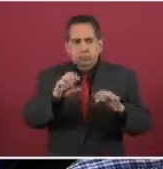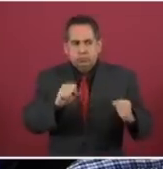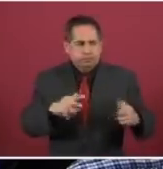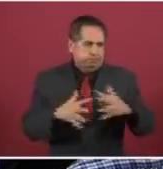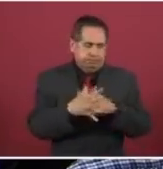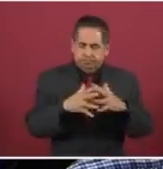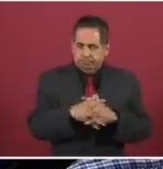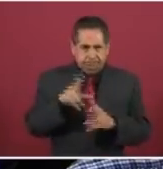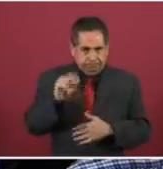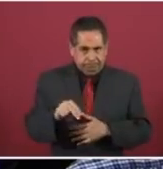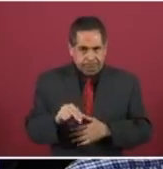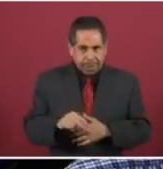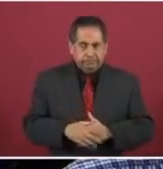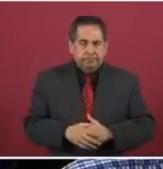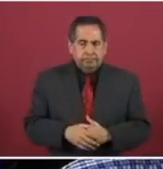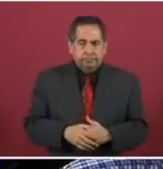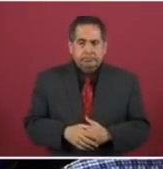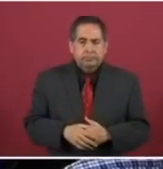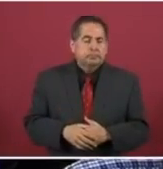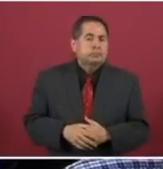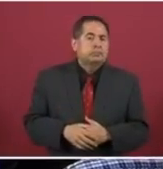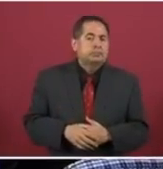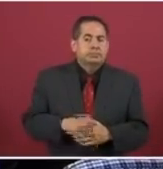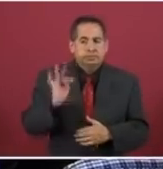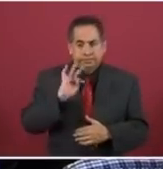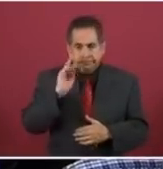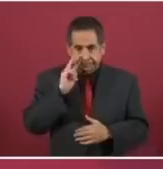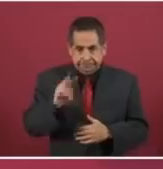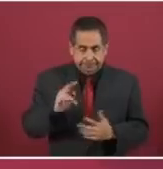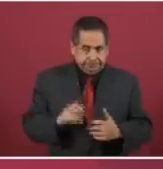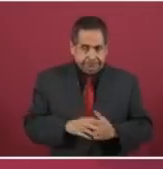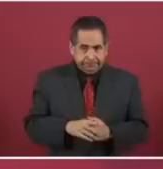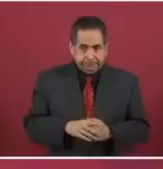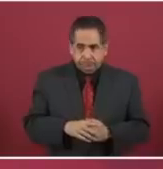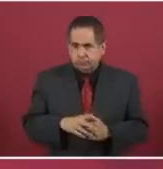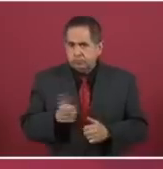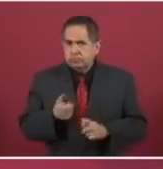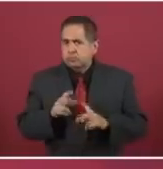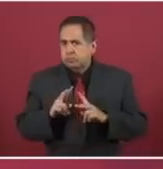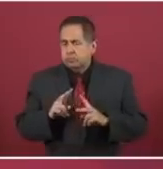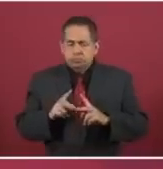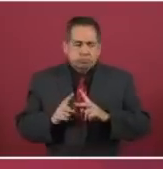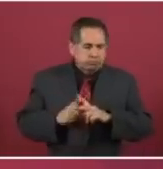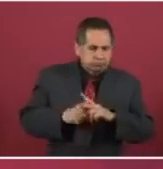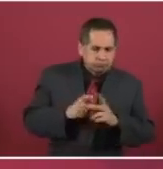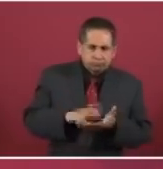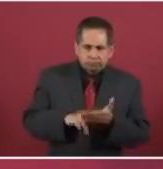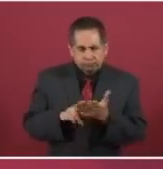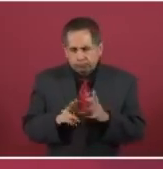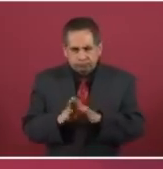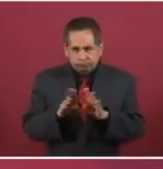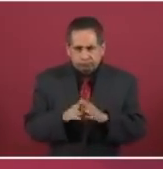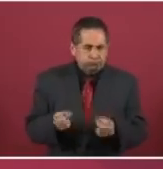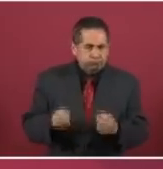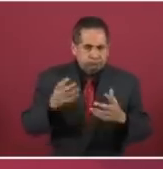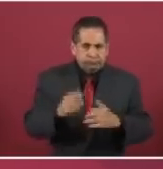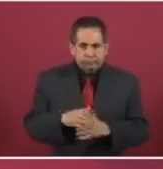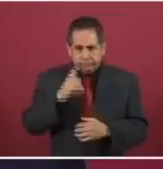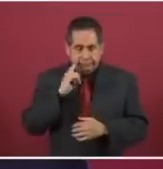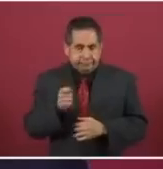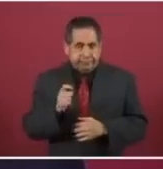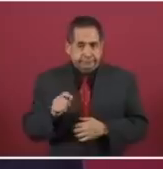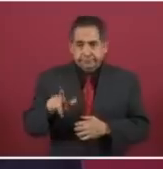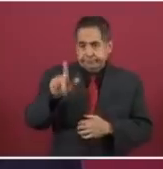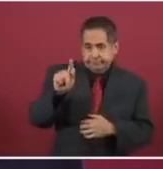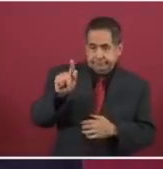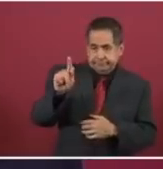Si lo viéramos en términos cuantitativos, les diría